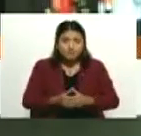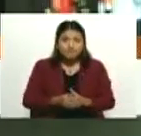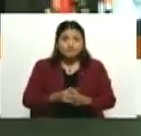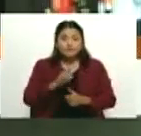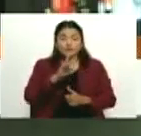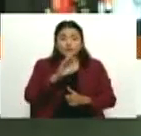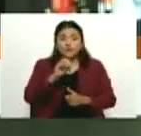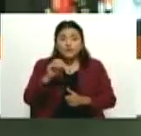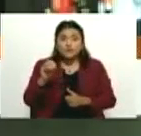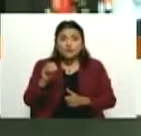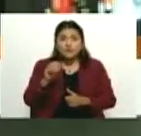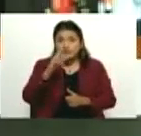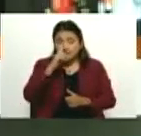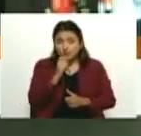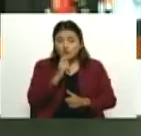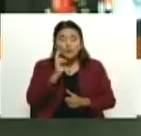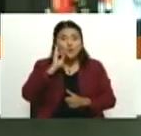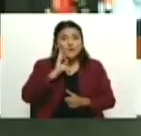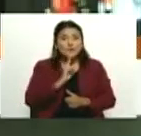de Bolívar.